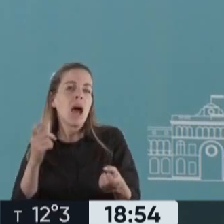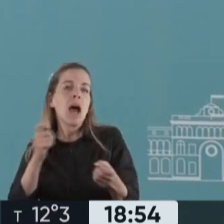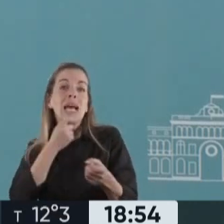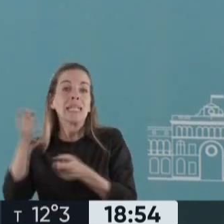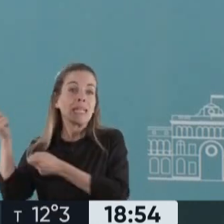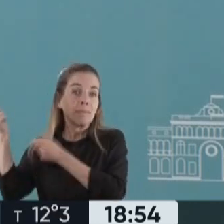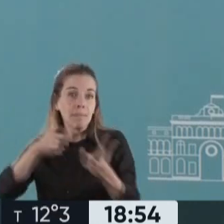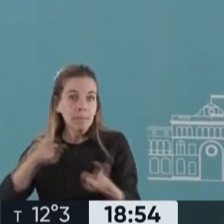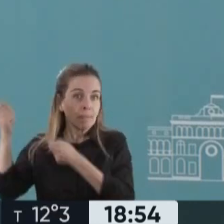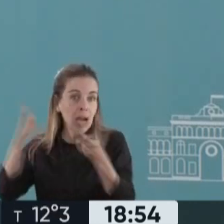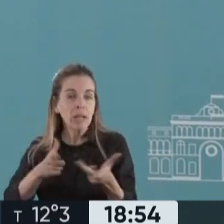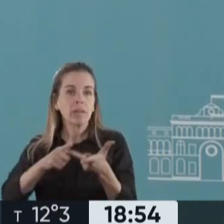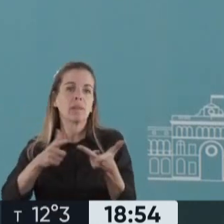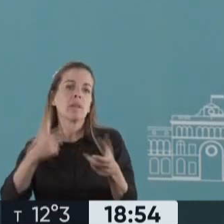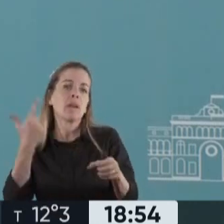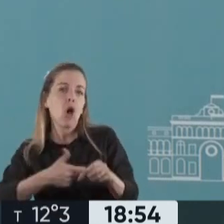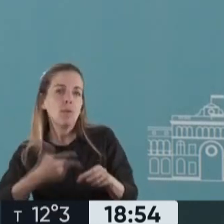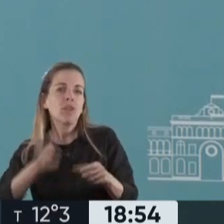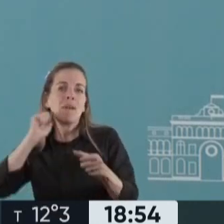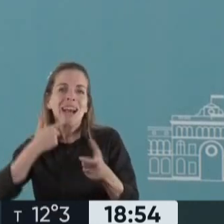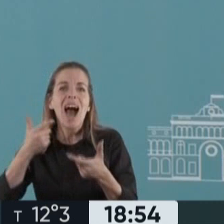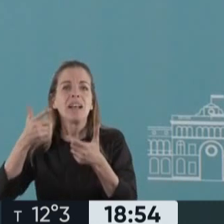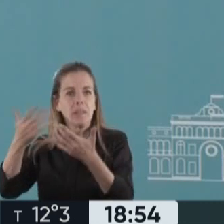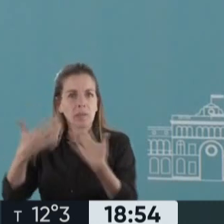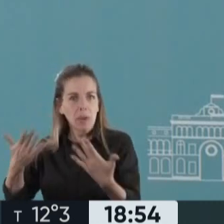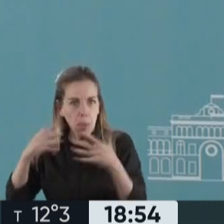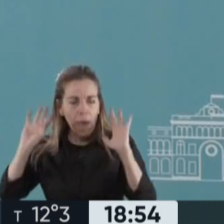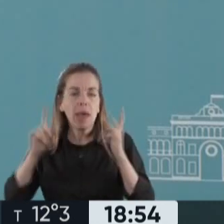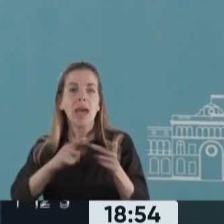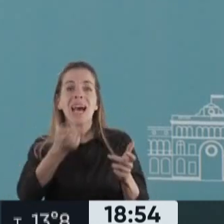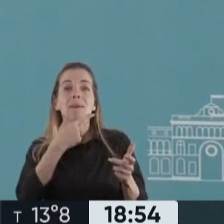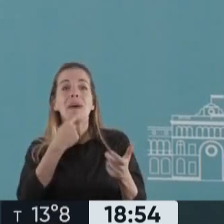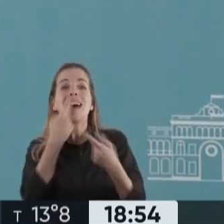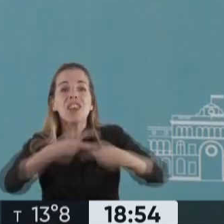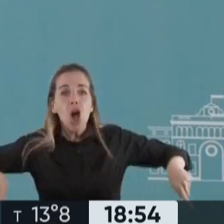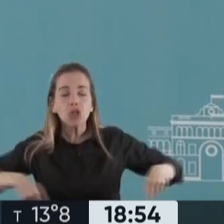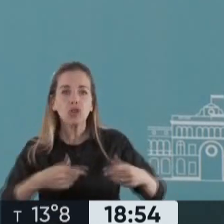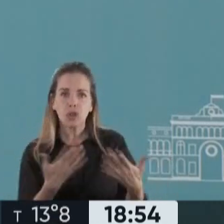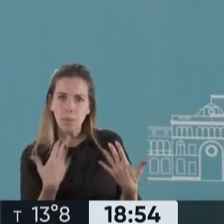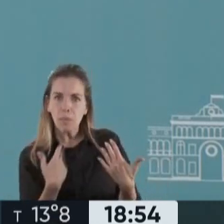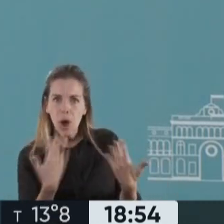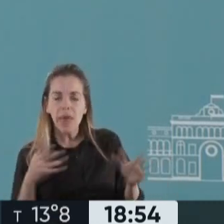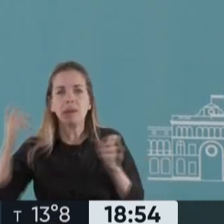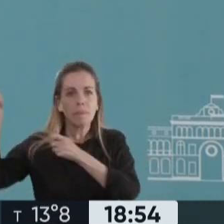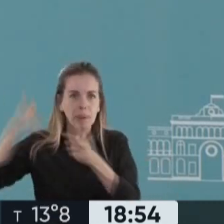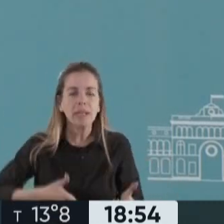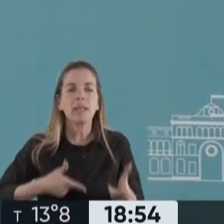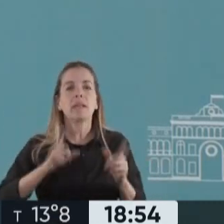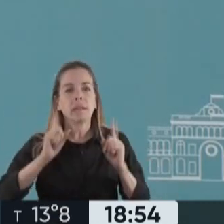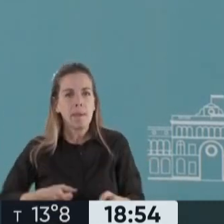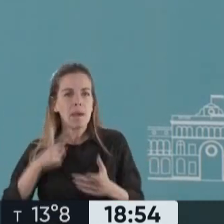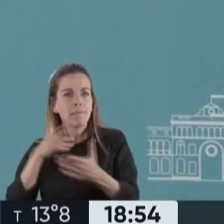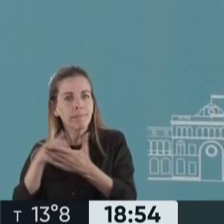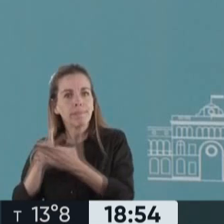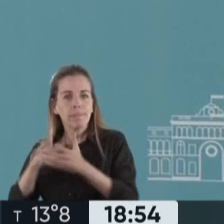con el ingreso de medicamentos, que son dos cuestiones estratégicas para la Argentina. No hay ninguna restricción con aquellos que